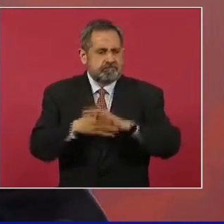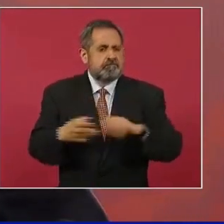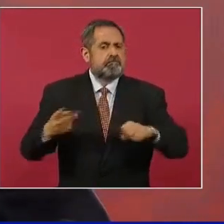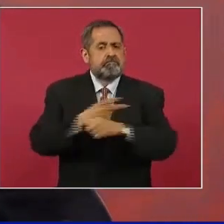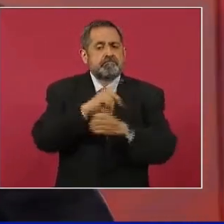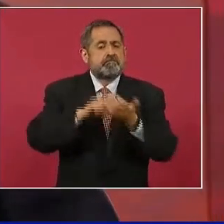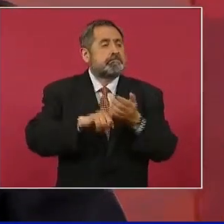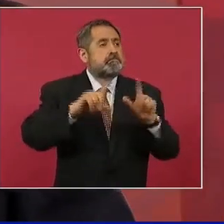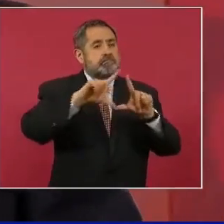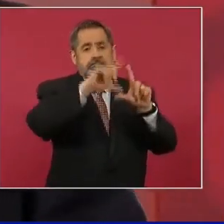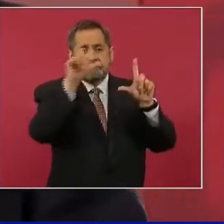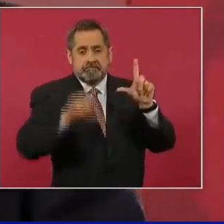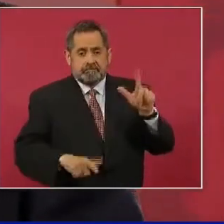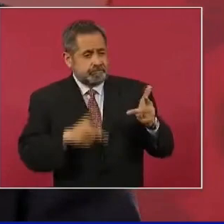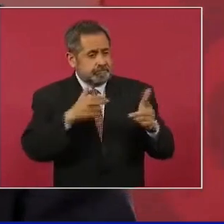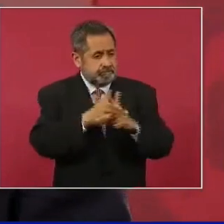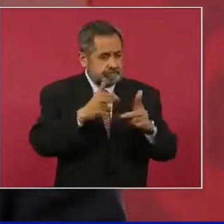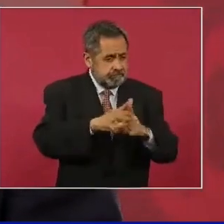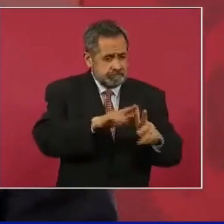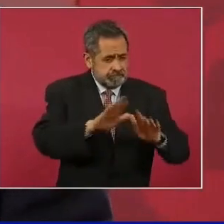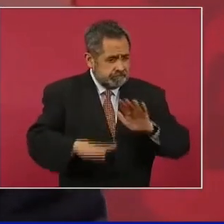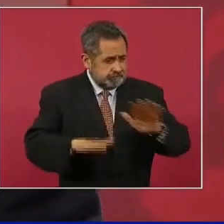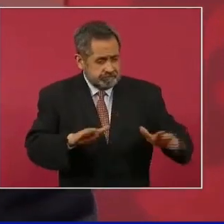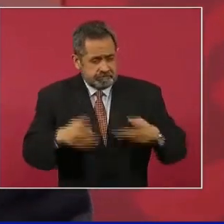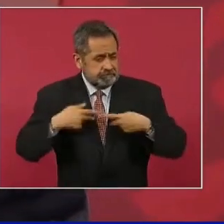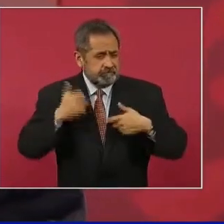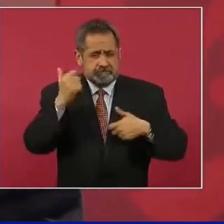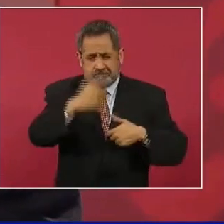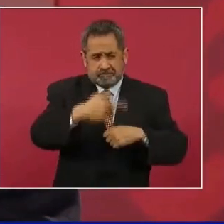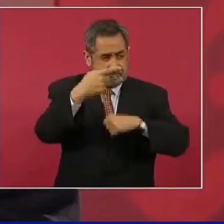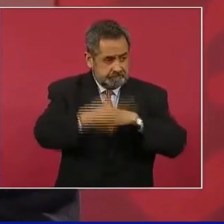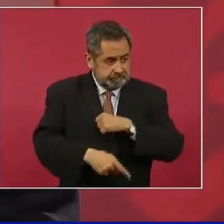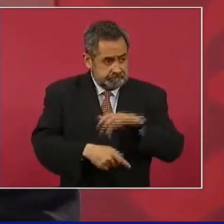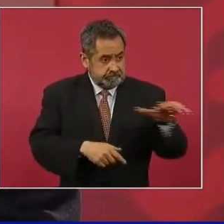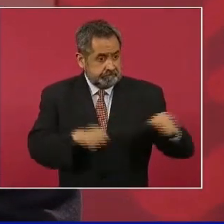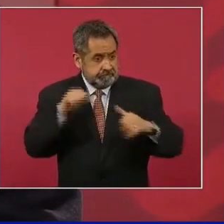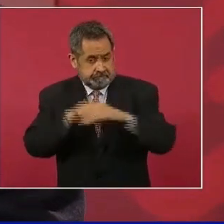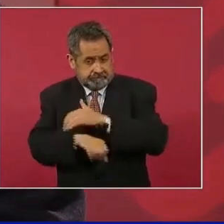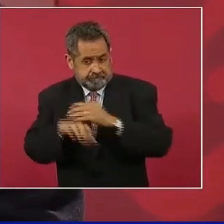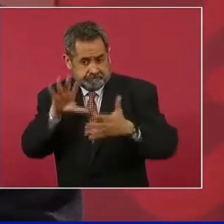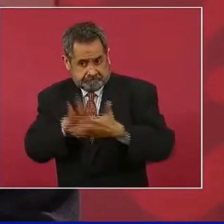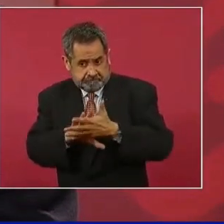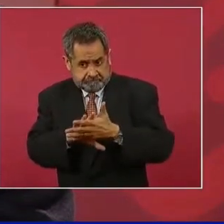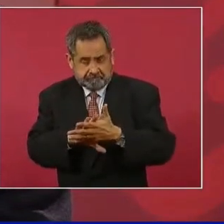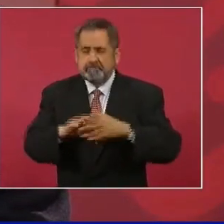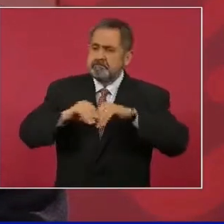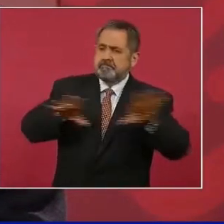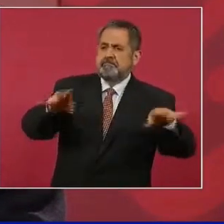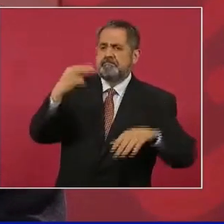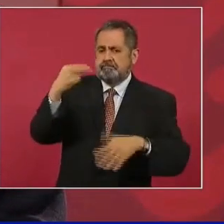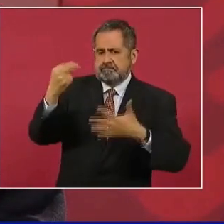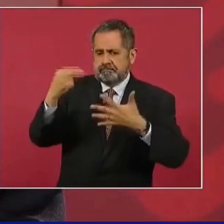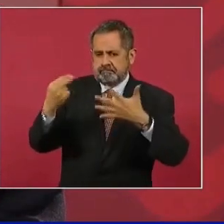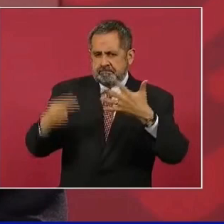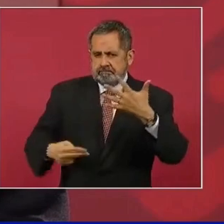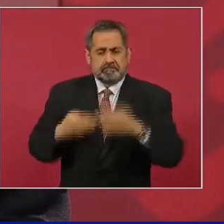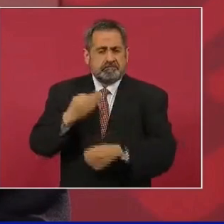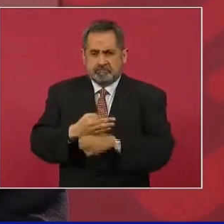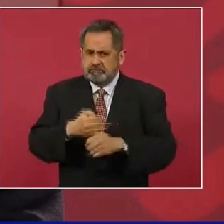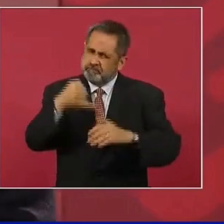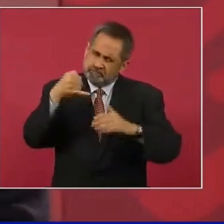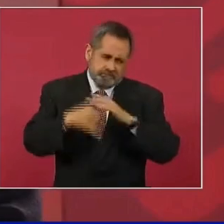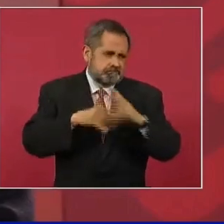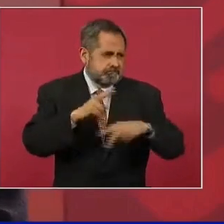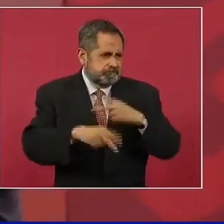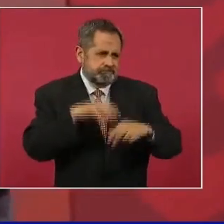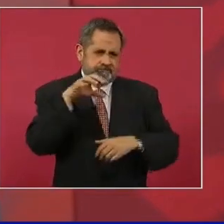ocurridos en contra de los ciudadanos, de las personas. Y en este caso nos vamos a ir a fondo. Y